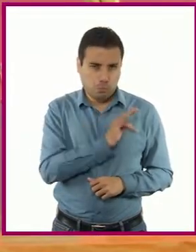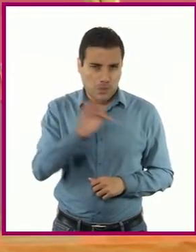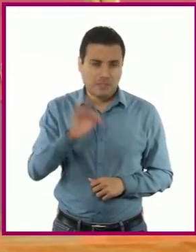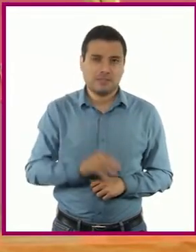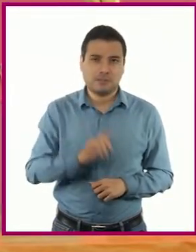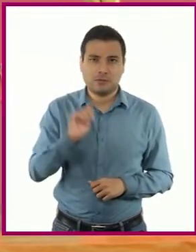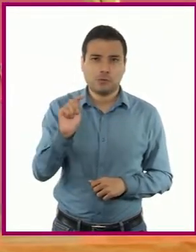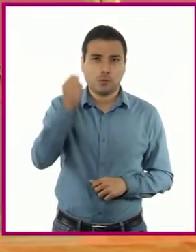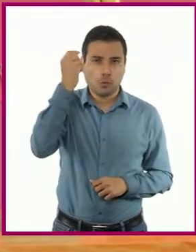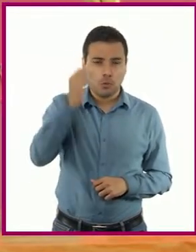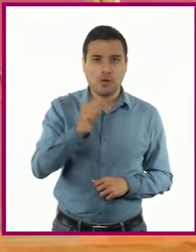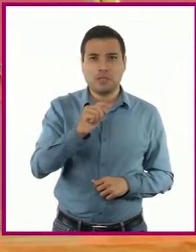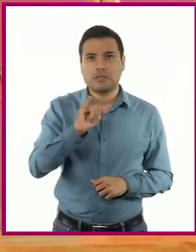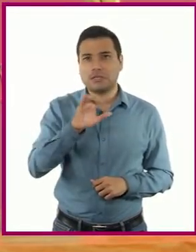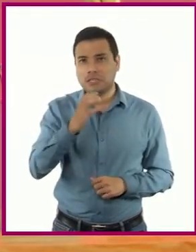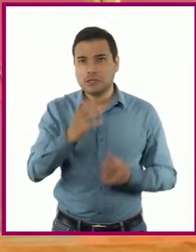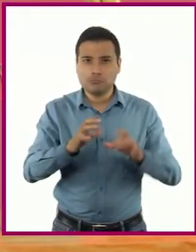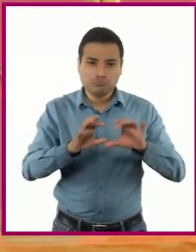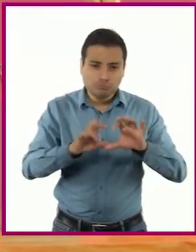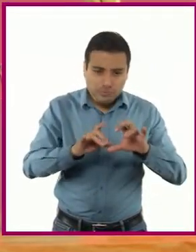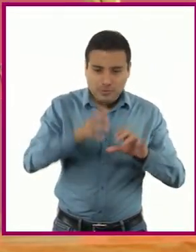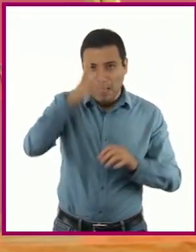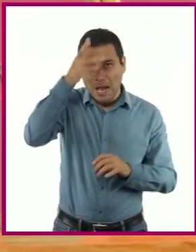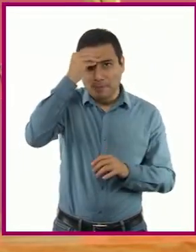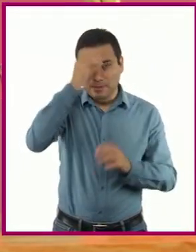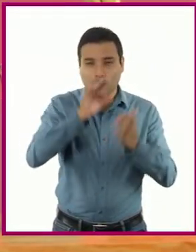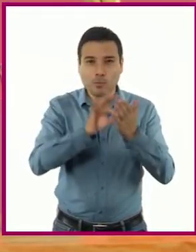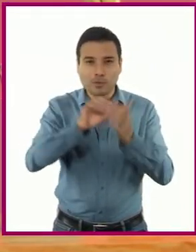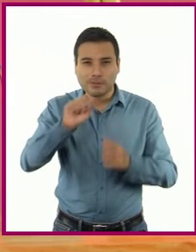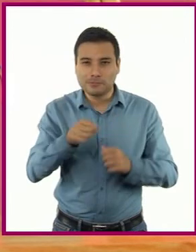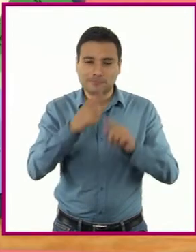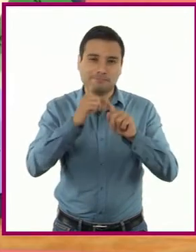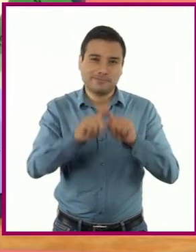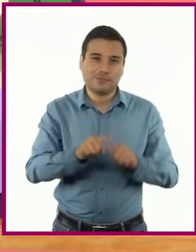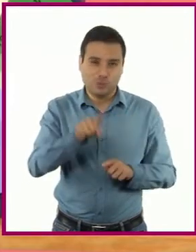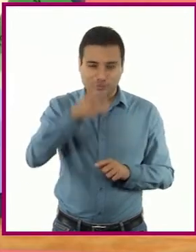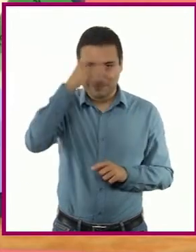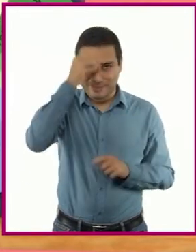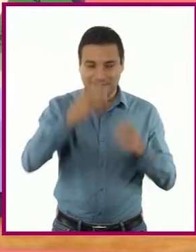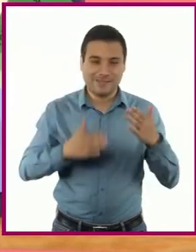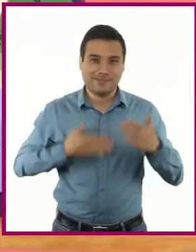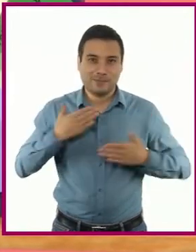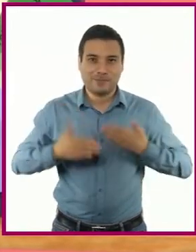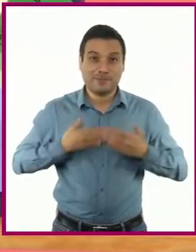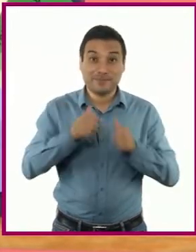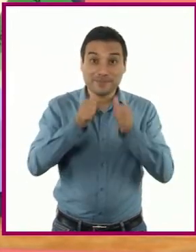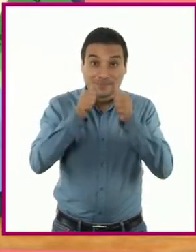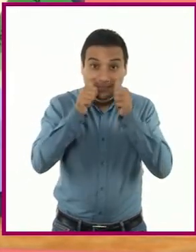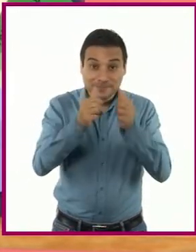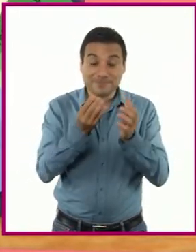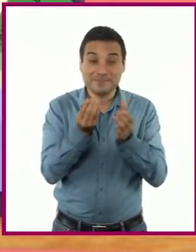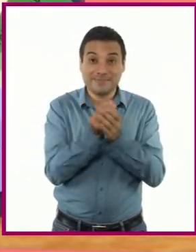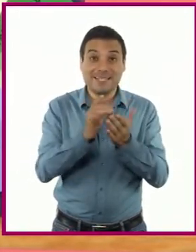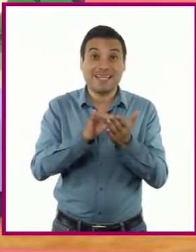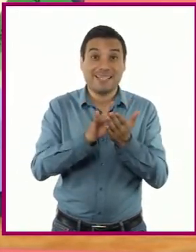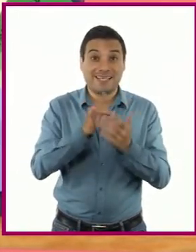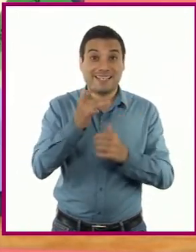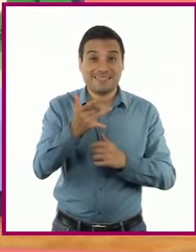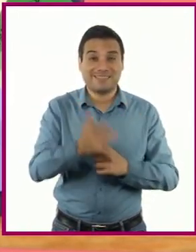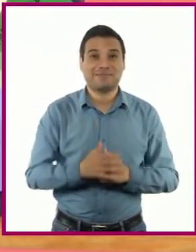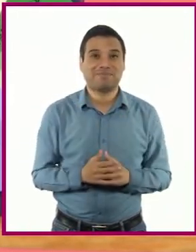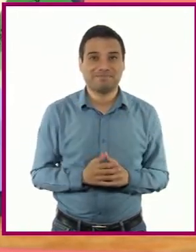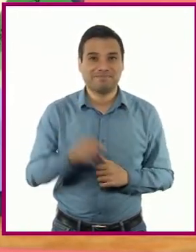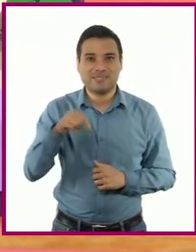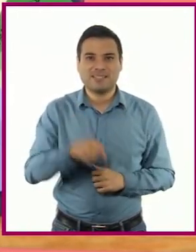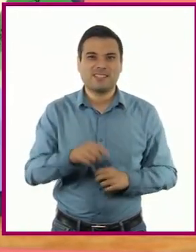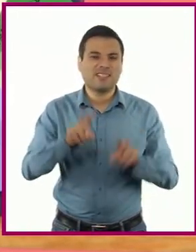para aprender ortografía y puntuación de forma divertida. Muchas gracias por haber compartido con nosotros esta sesión